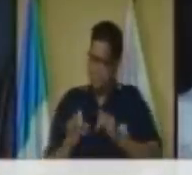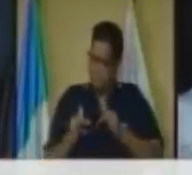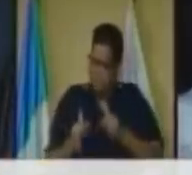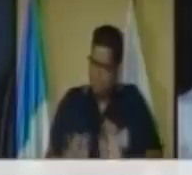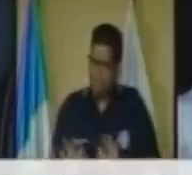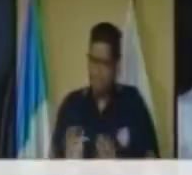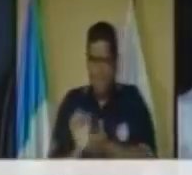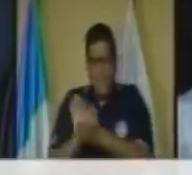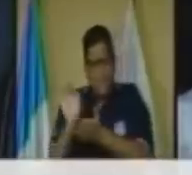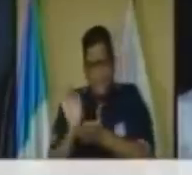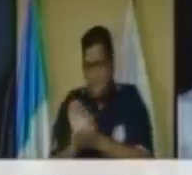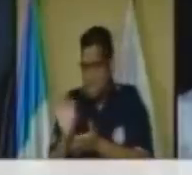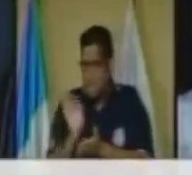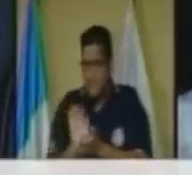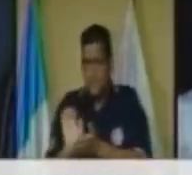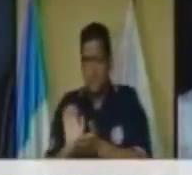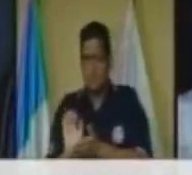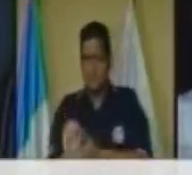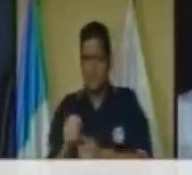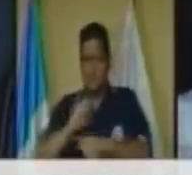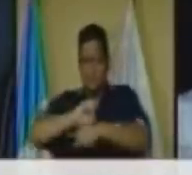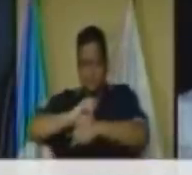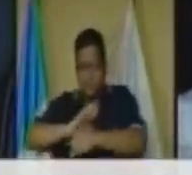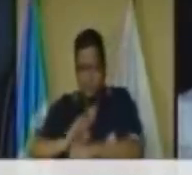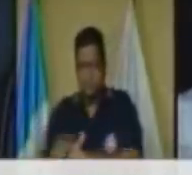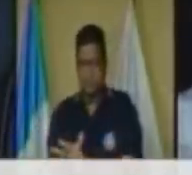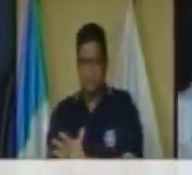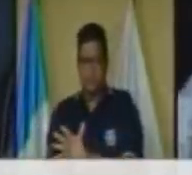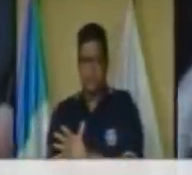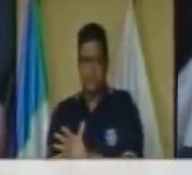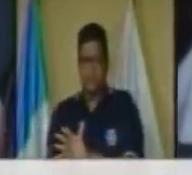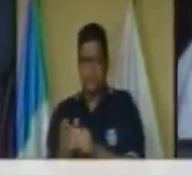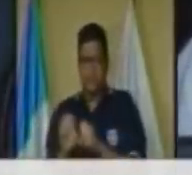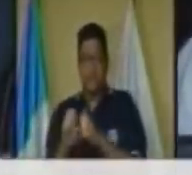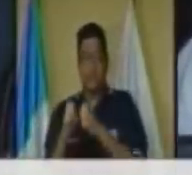de transmisión de un virus que es muy transmisible por